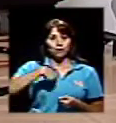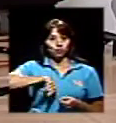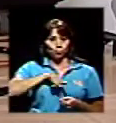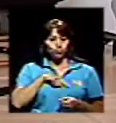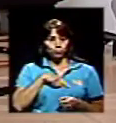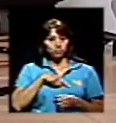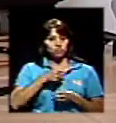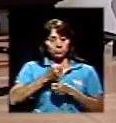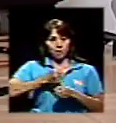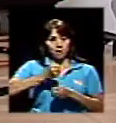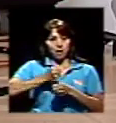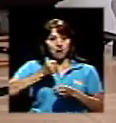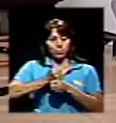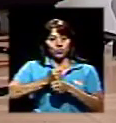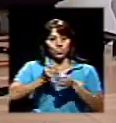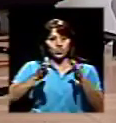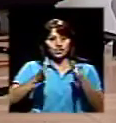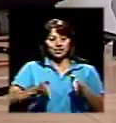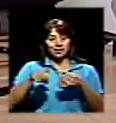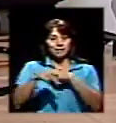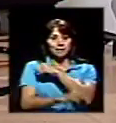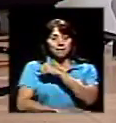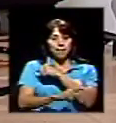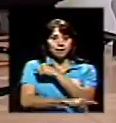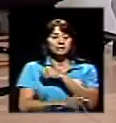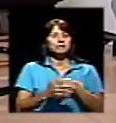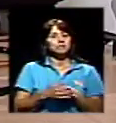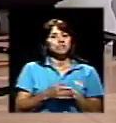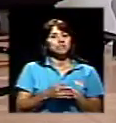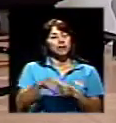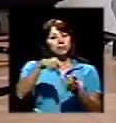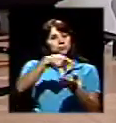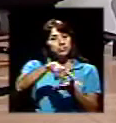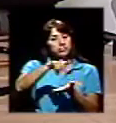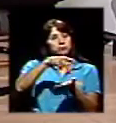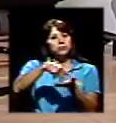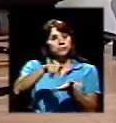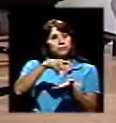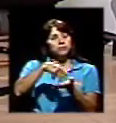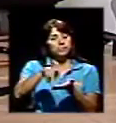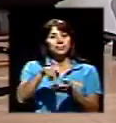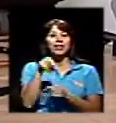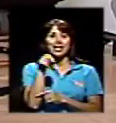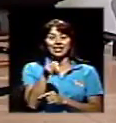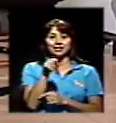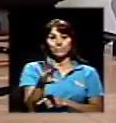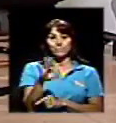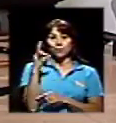los trabajadores de este país, hacemos al sistema, y es la manera en que empezó,